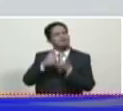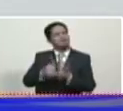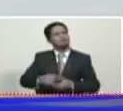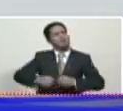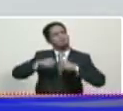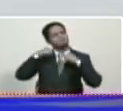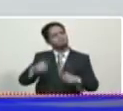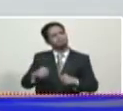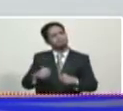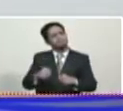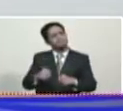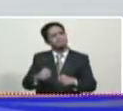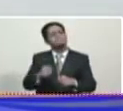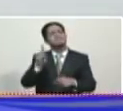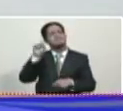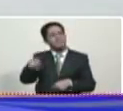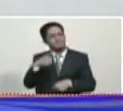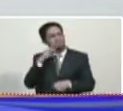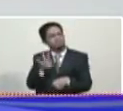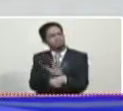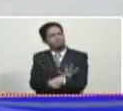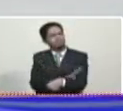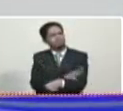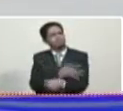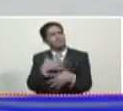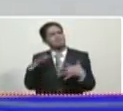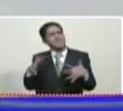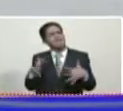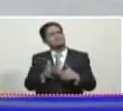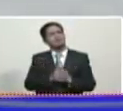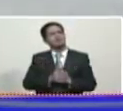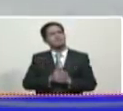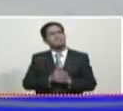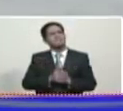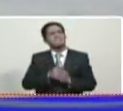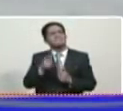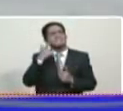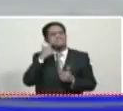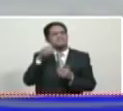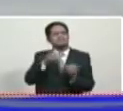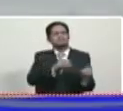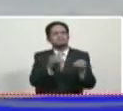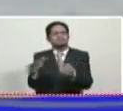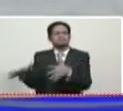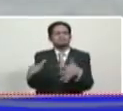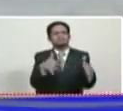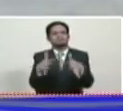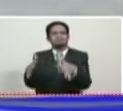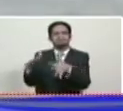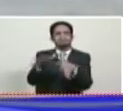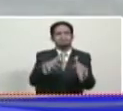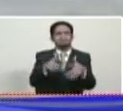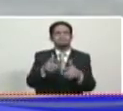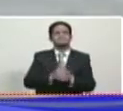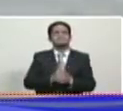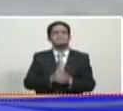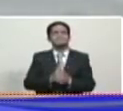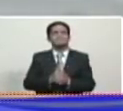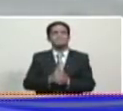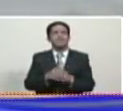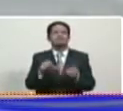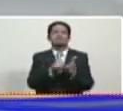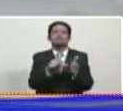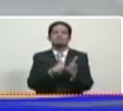te erizó los nervios y sacudió tus hondas fibras desde la planta de Maipú hasta el puño